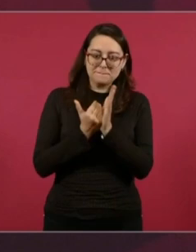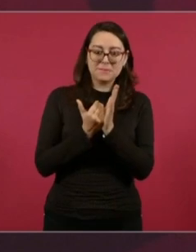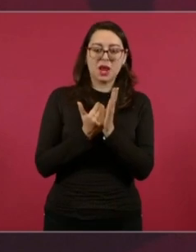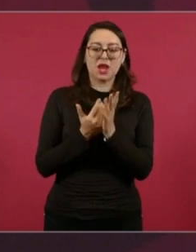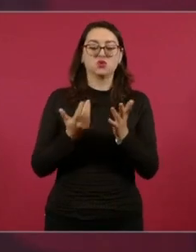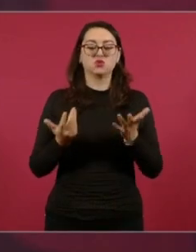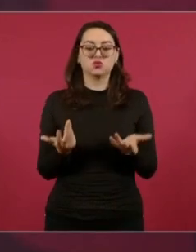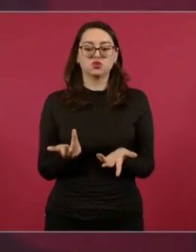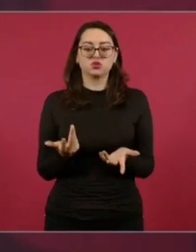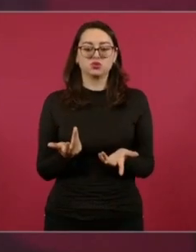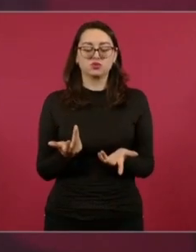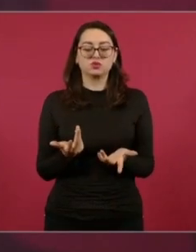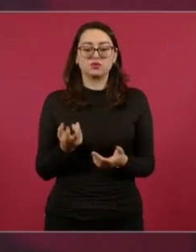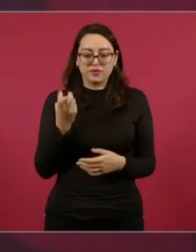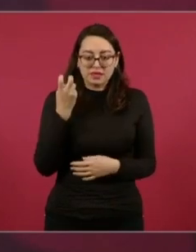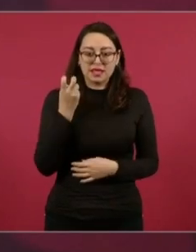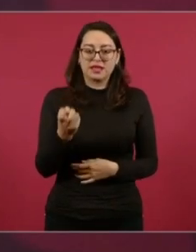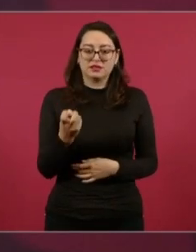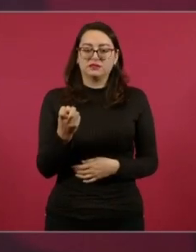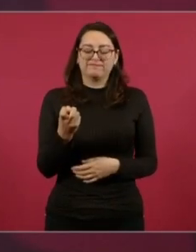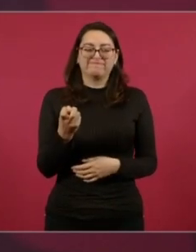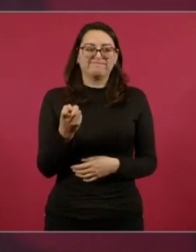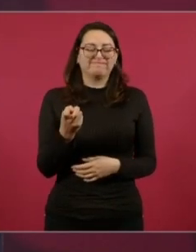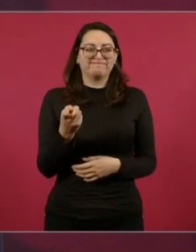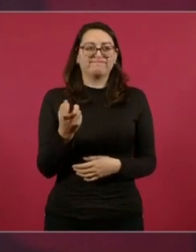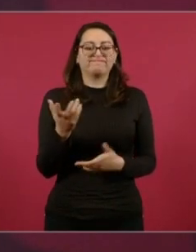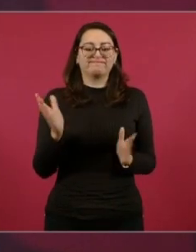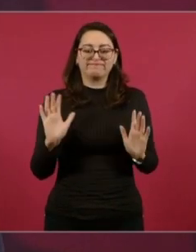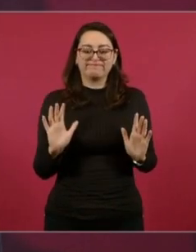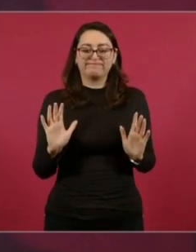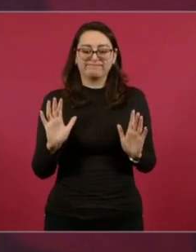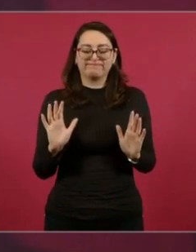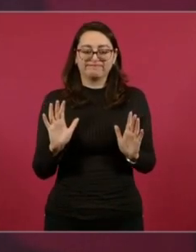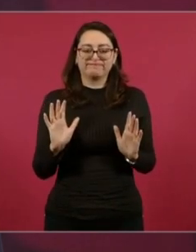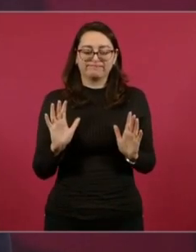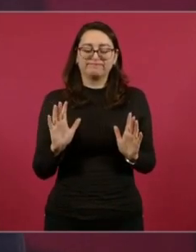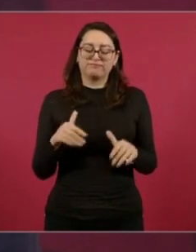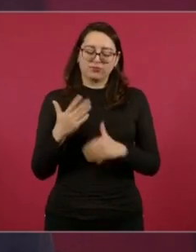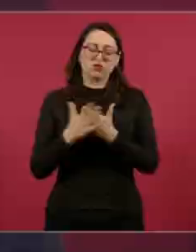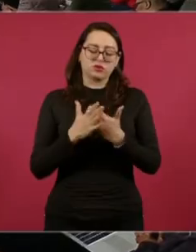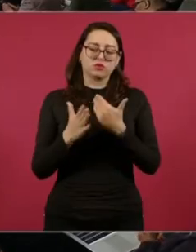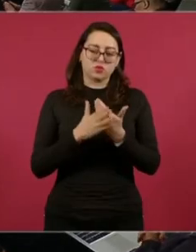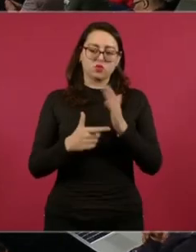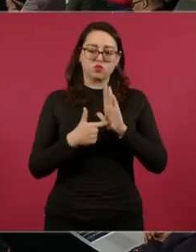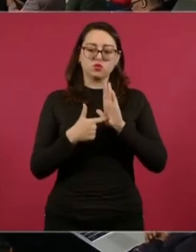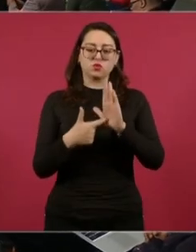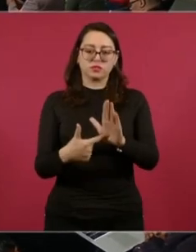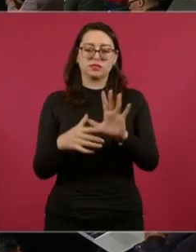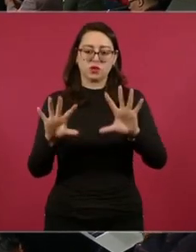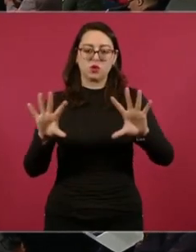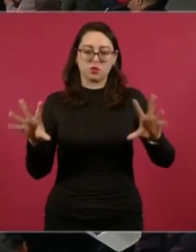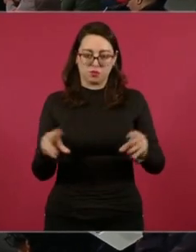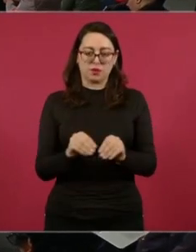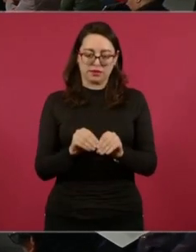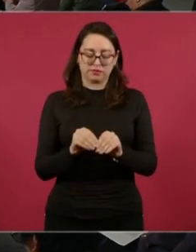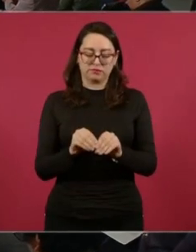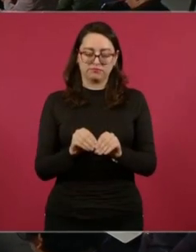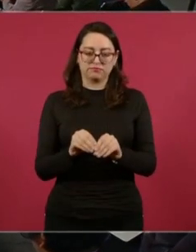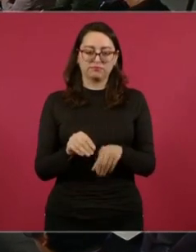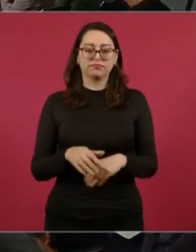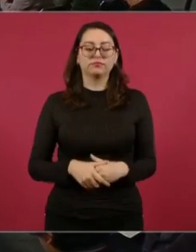y en otros aspectos. Ya se los presentamos en su momento. Y también